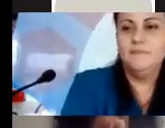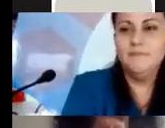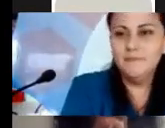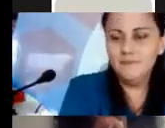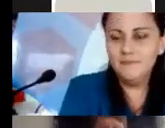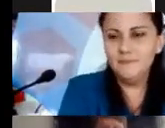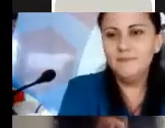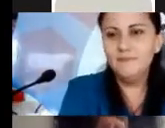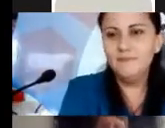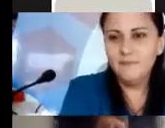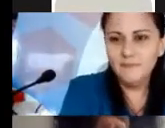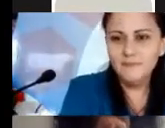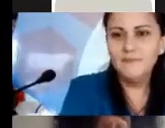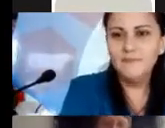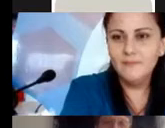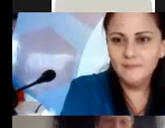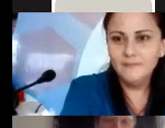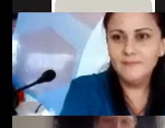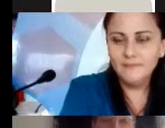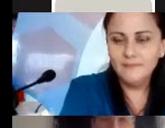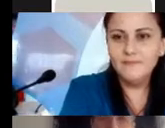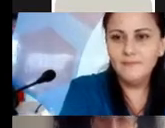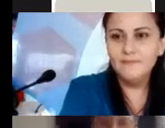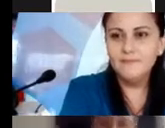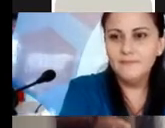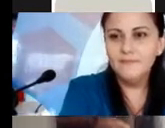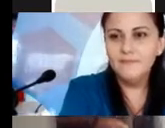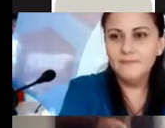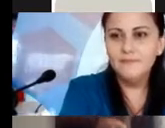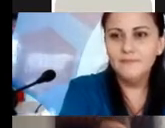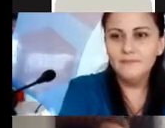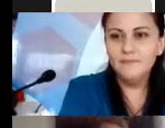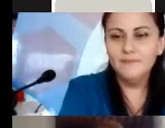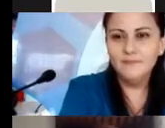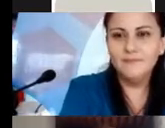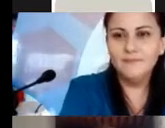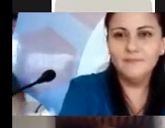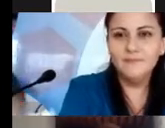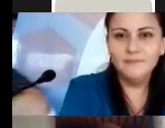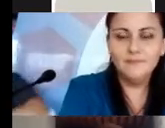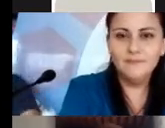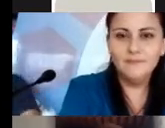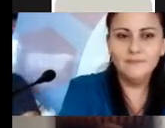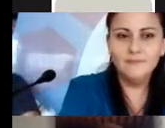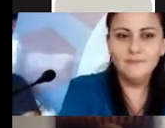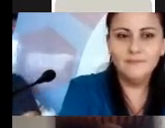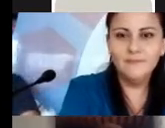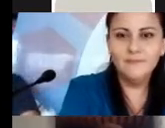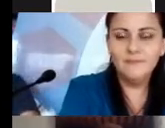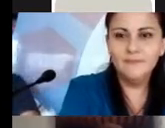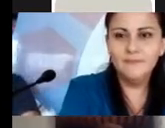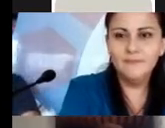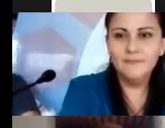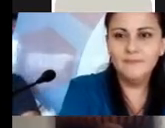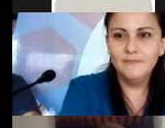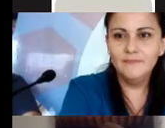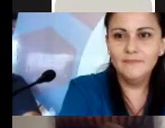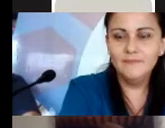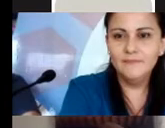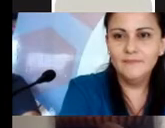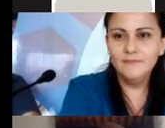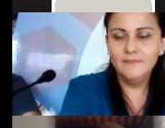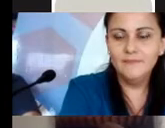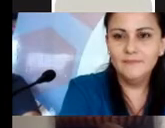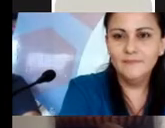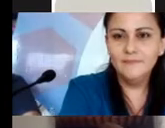tiene que haber seguramente dolor en el sujeto. En ese sentido, cómodo y funcional. Si no tengo las guías, por ejemplo, guías que